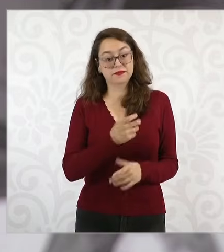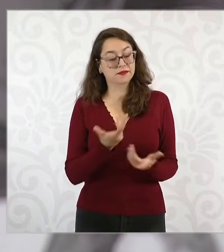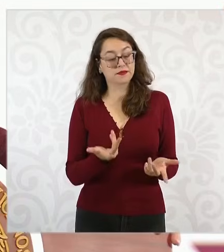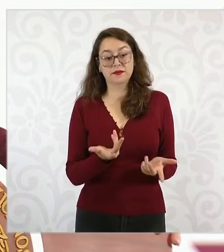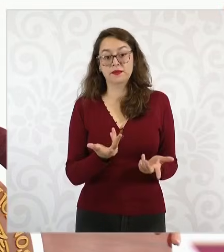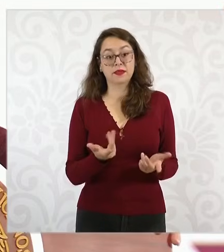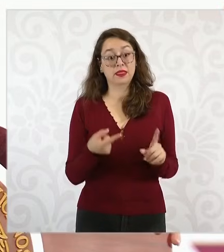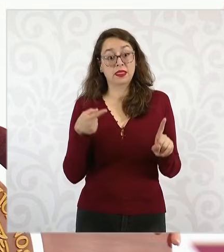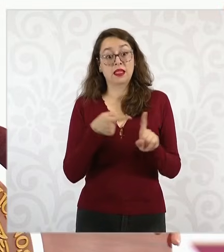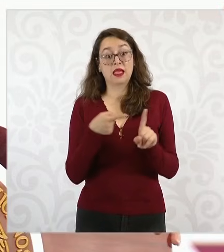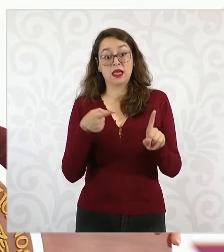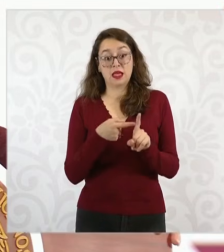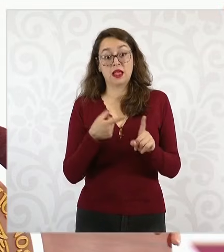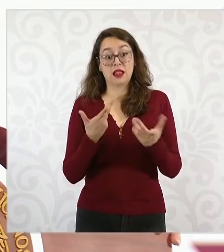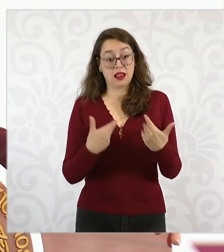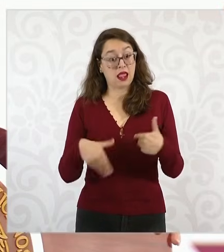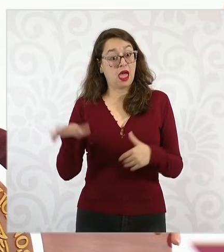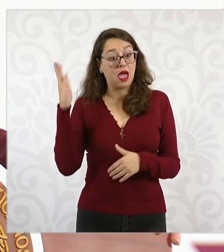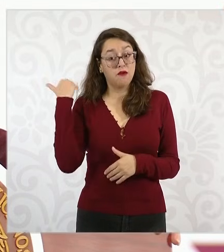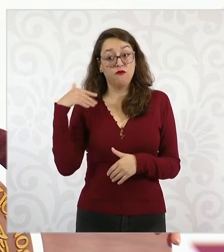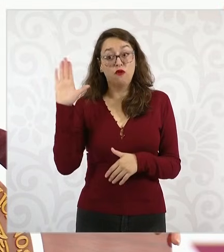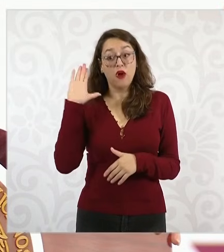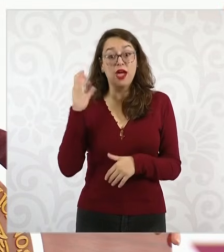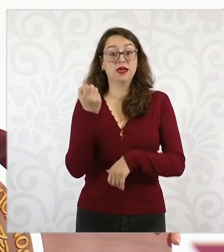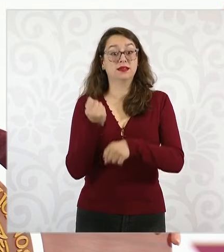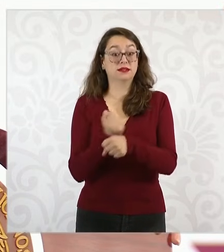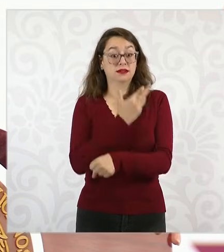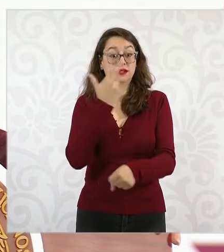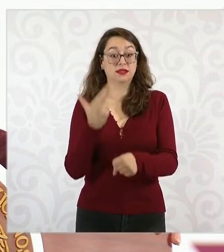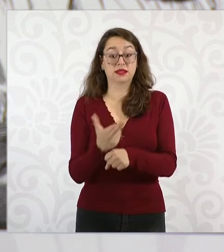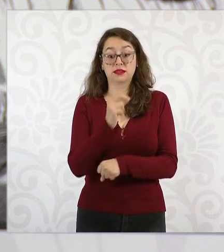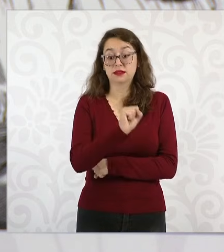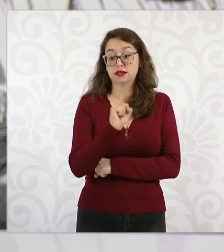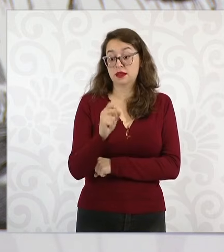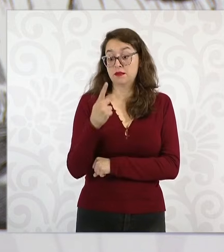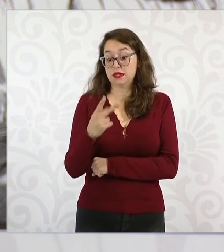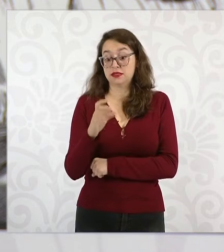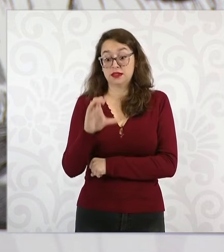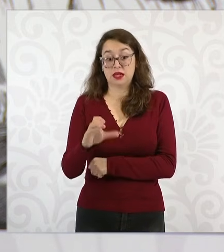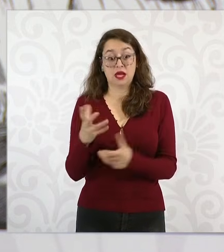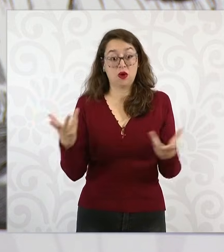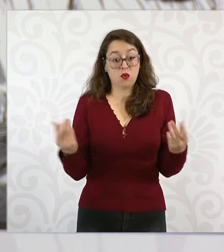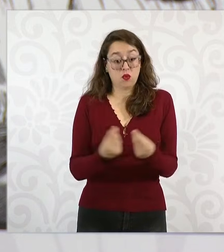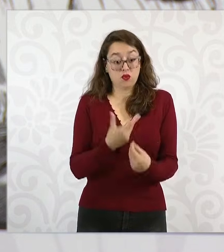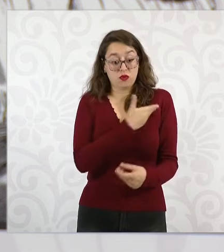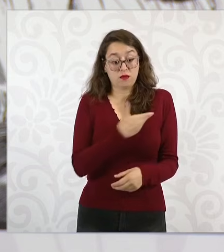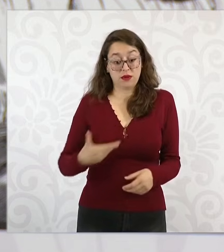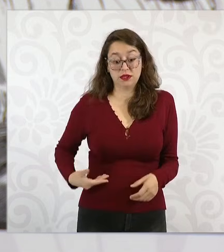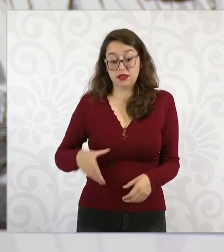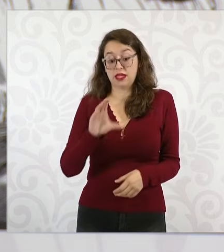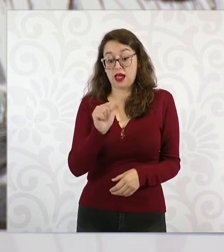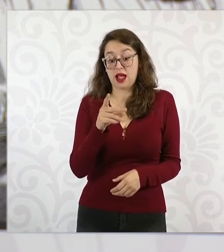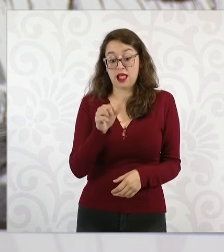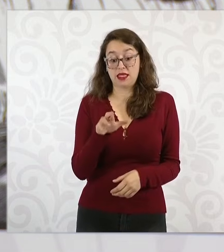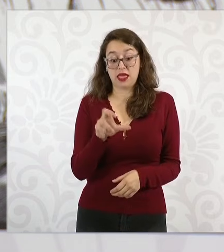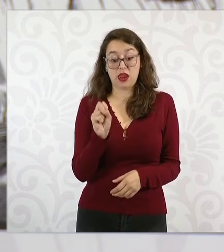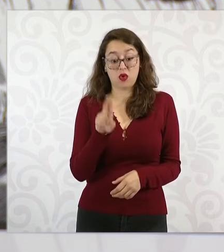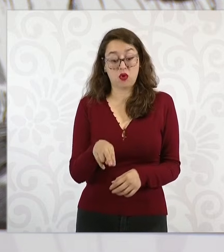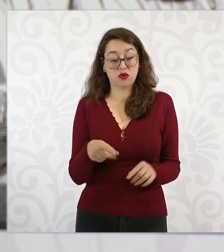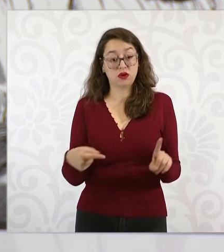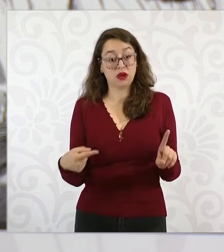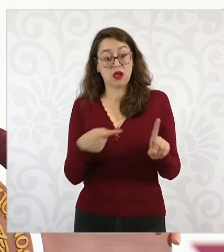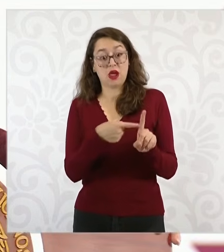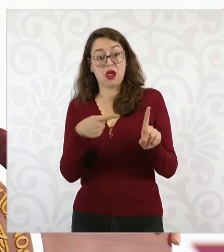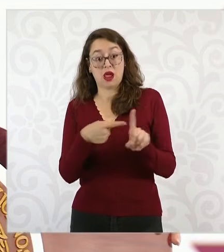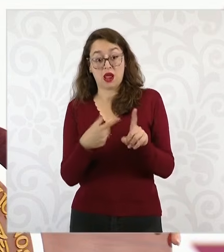que coordinó la Secretaría de Seguridad Pública en el gobierno de Calderón, que fue parte